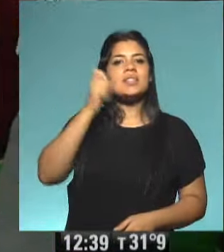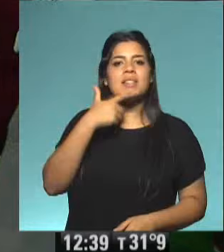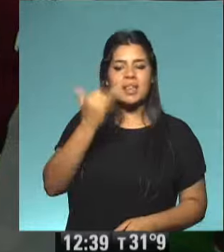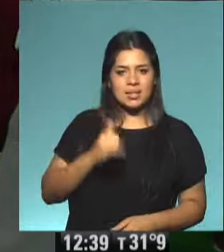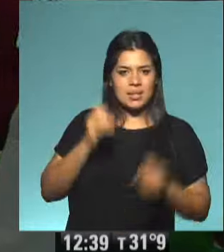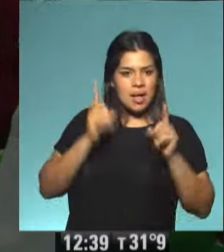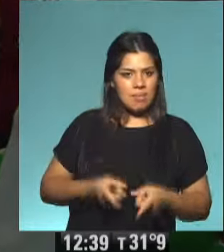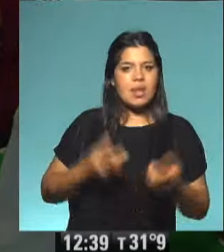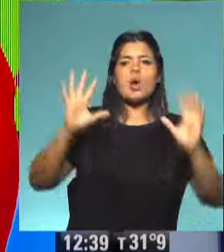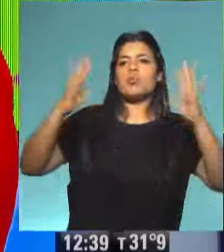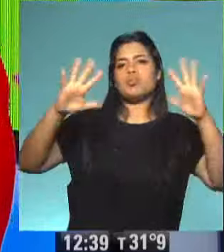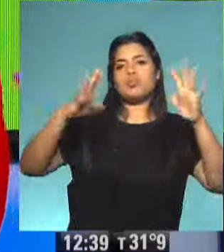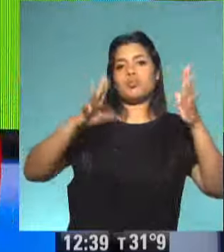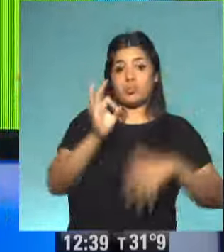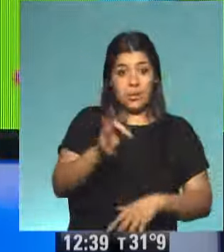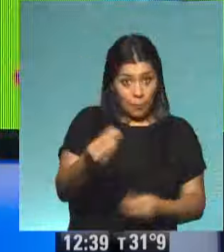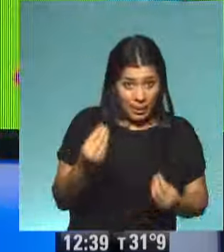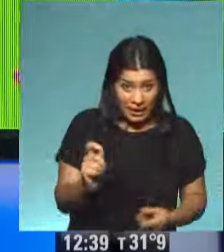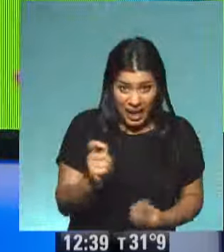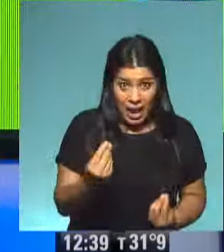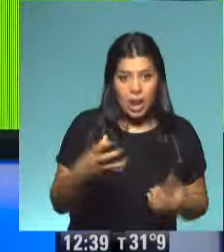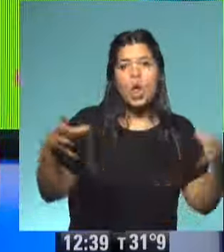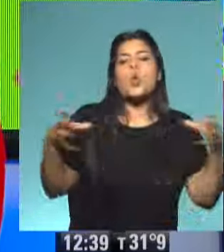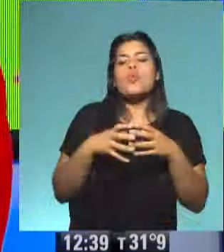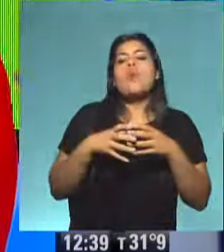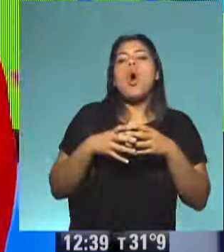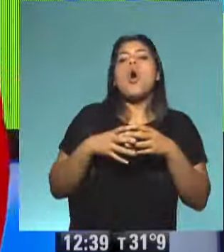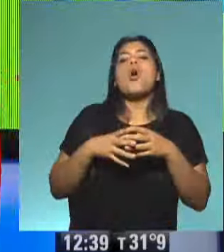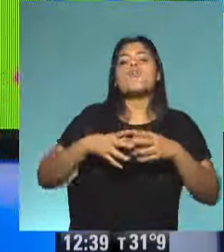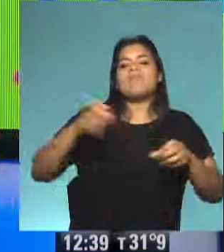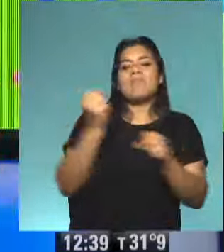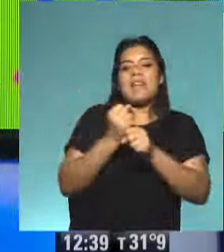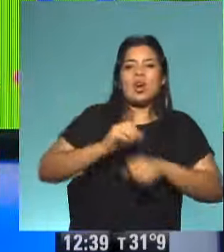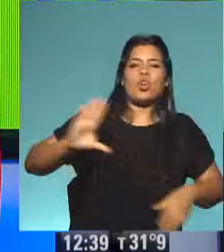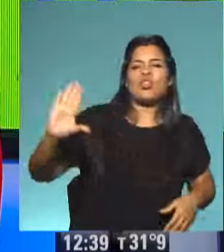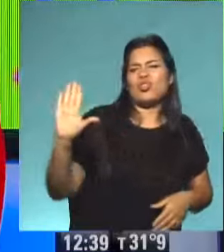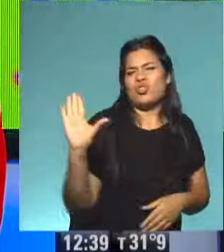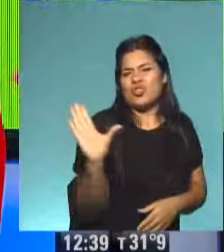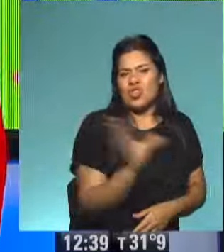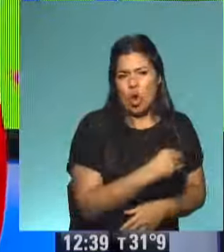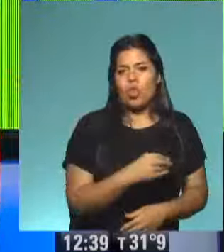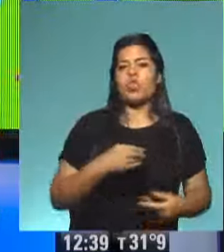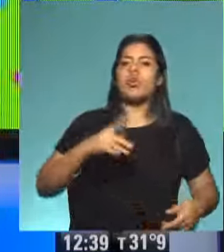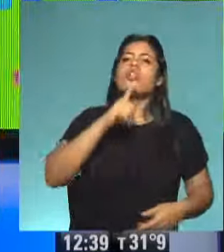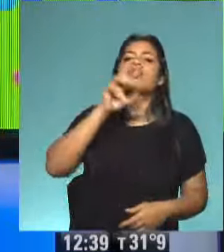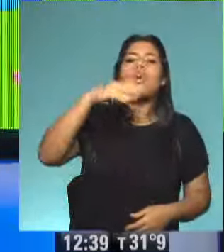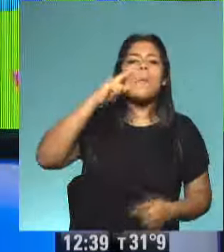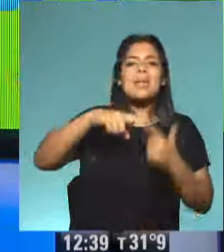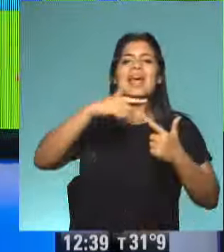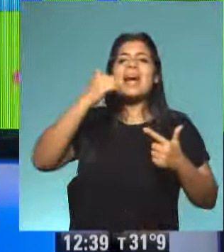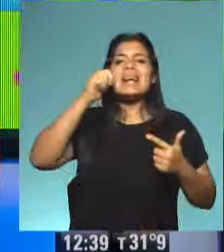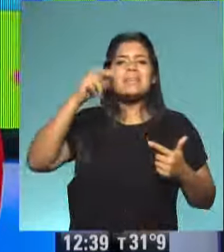El aplauso sigue, sí, y ¿saben para quién es? Para nuestro equipo de producción, sí, que son hermosos, geniales. Sí. Tommy,